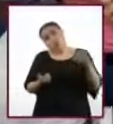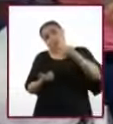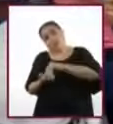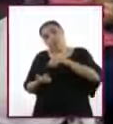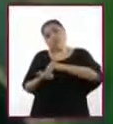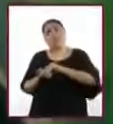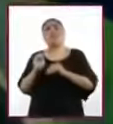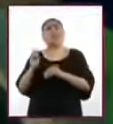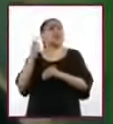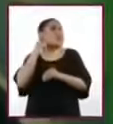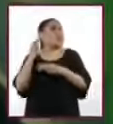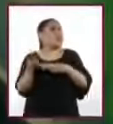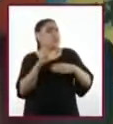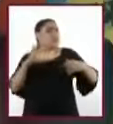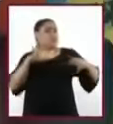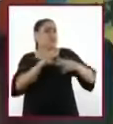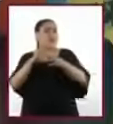diferentes tipos de música.